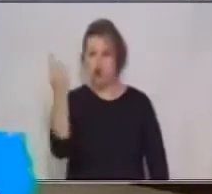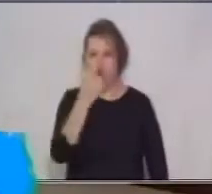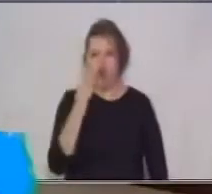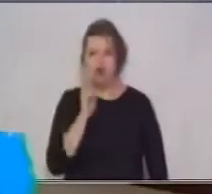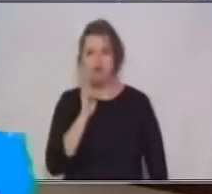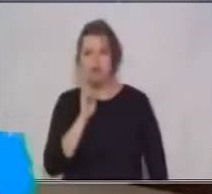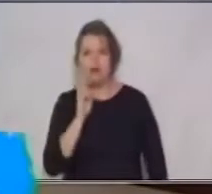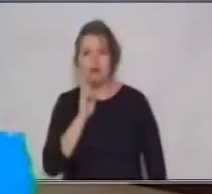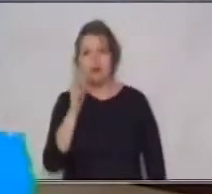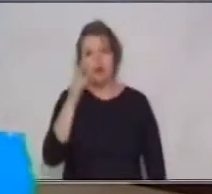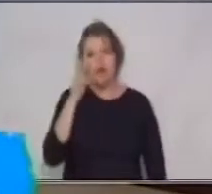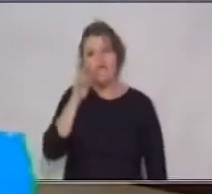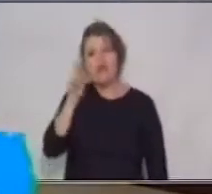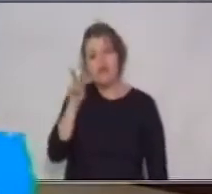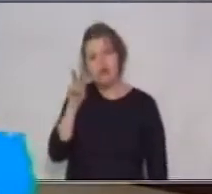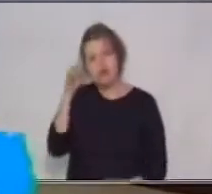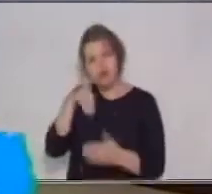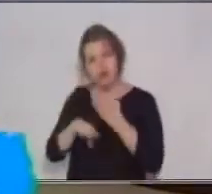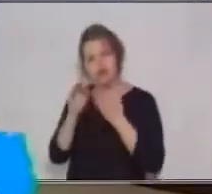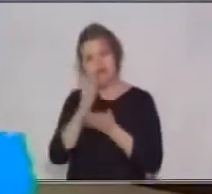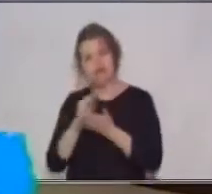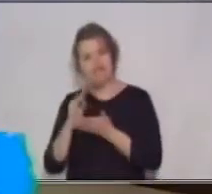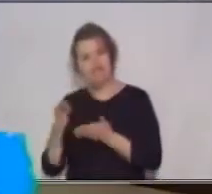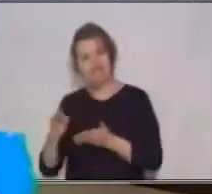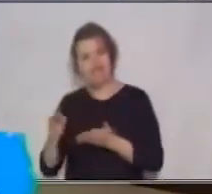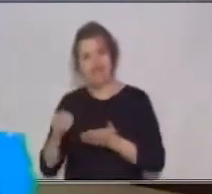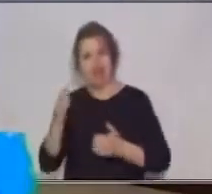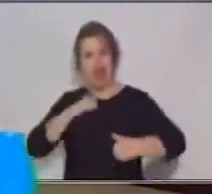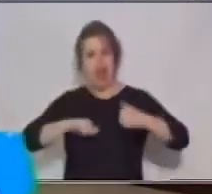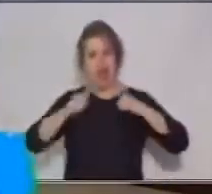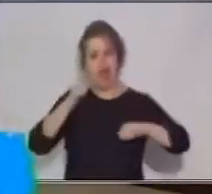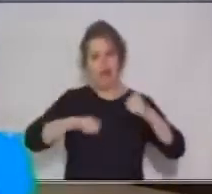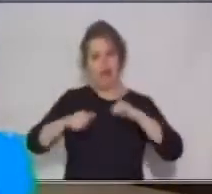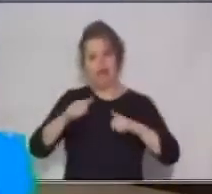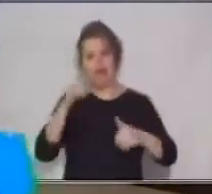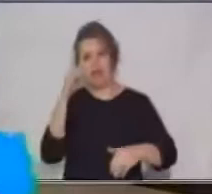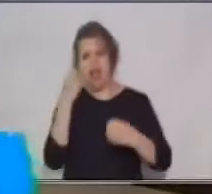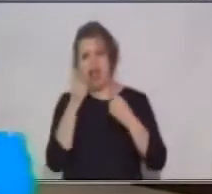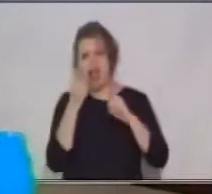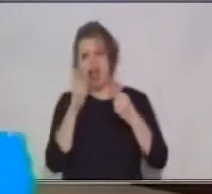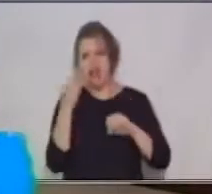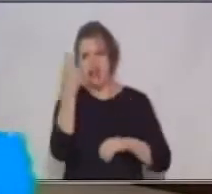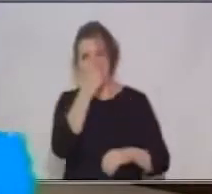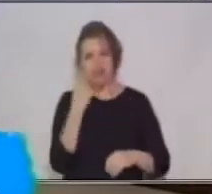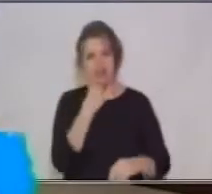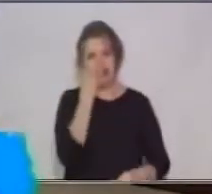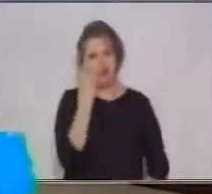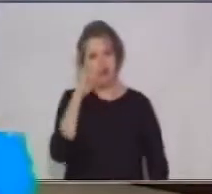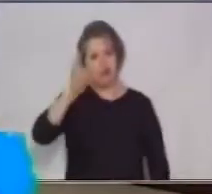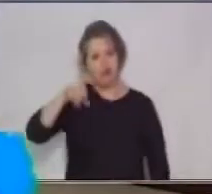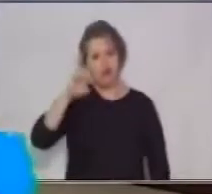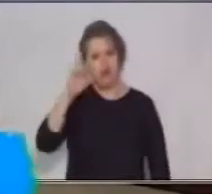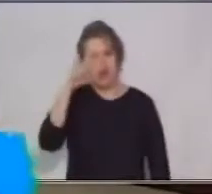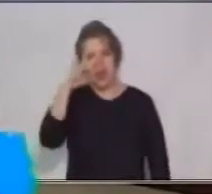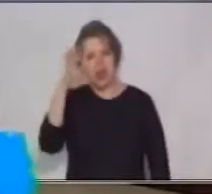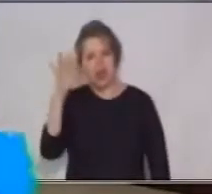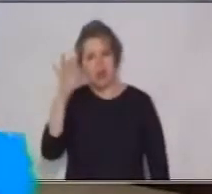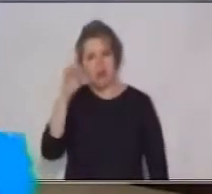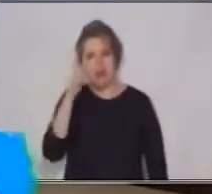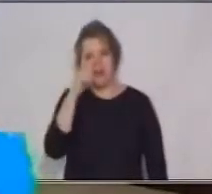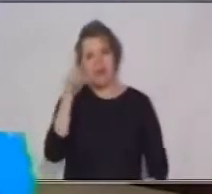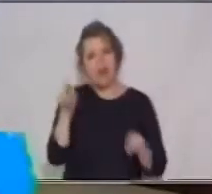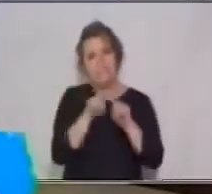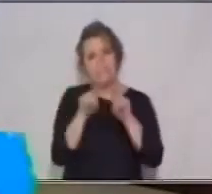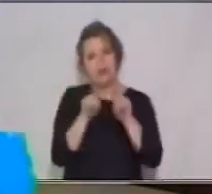vamos a poder identificar la acción que está haciendo el sujeto va a recaer sobre el objeto directo también. En